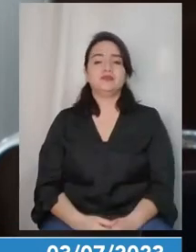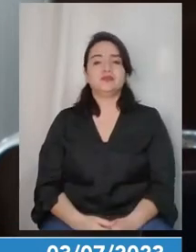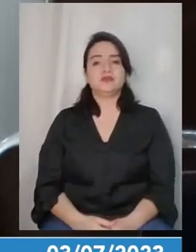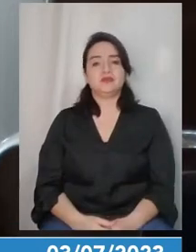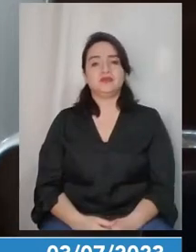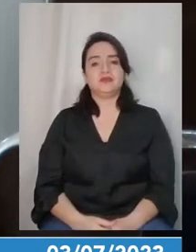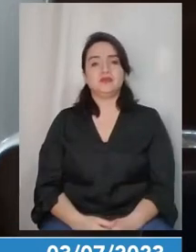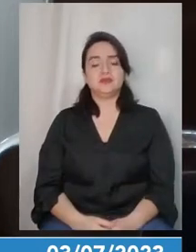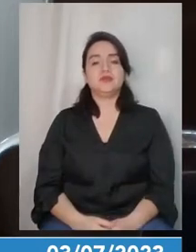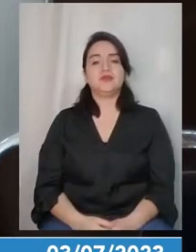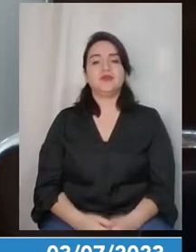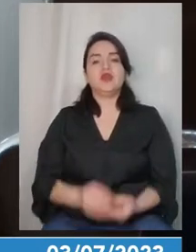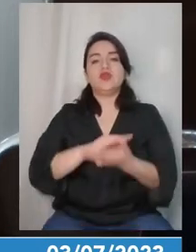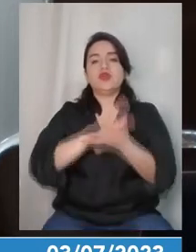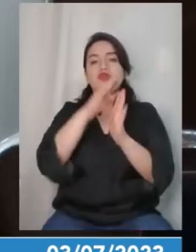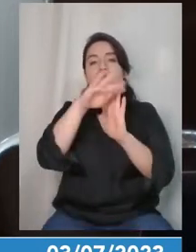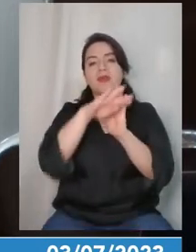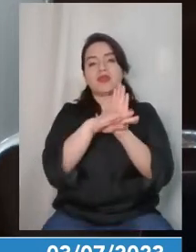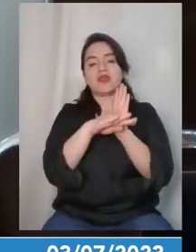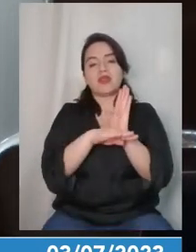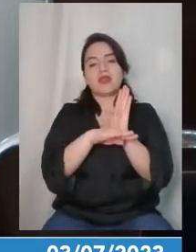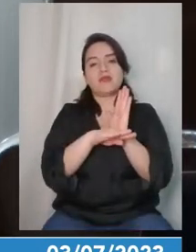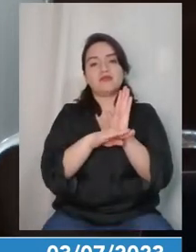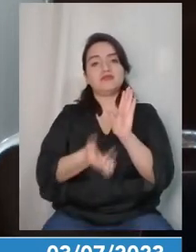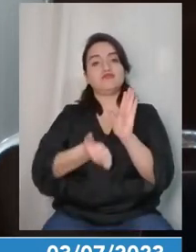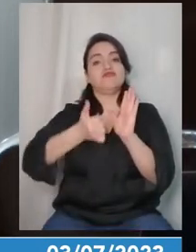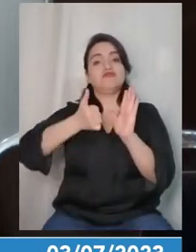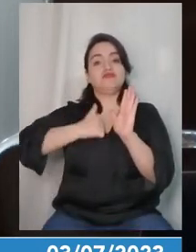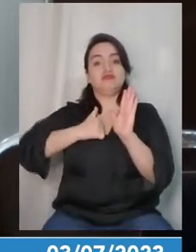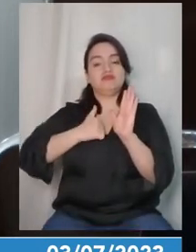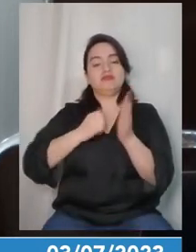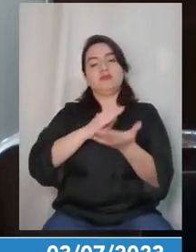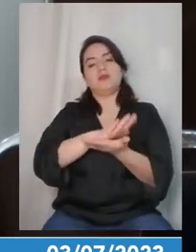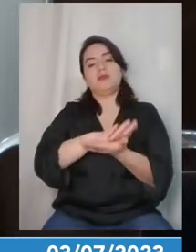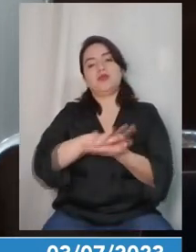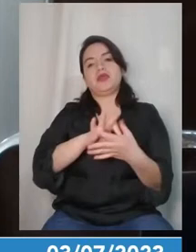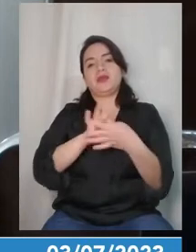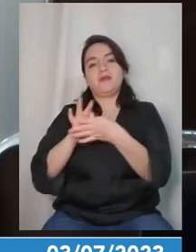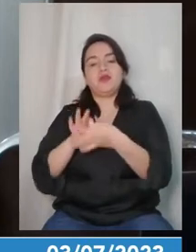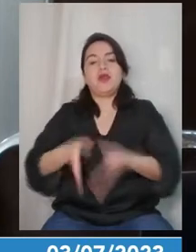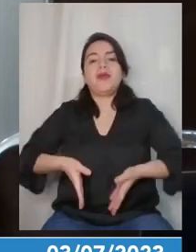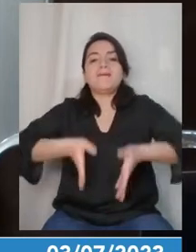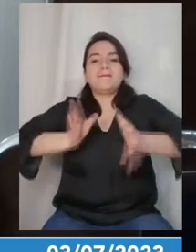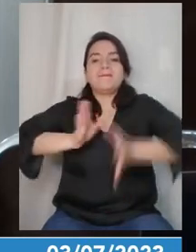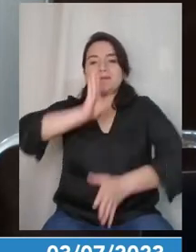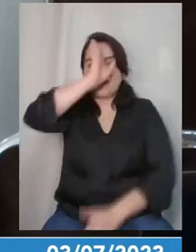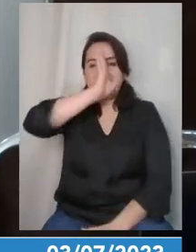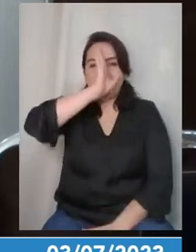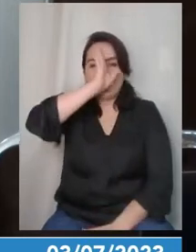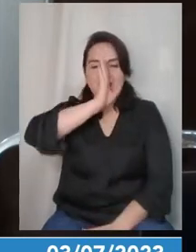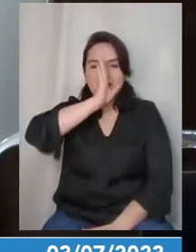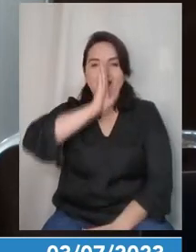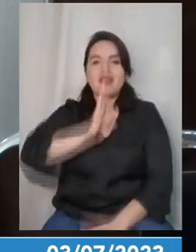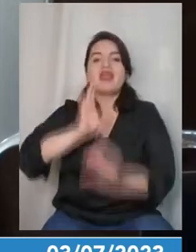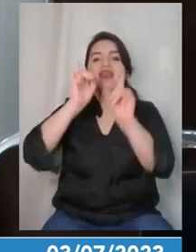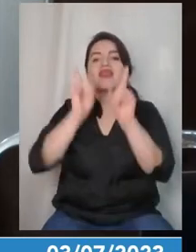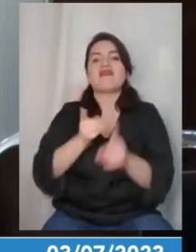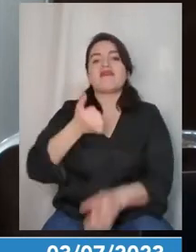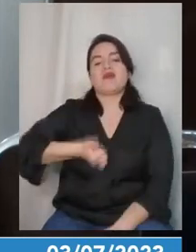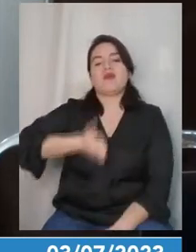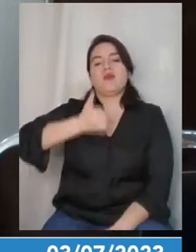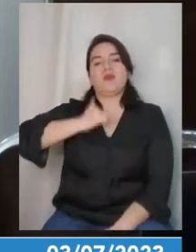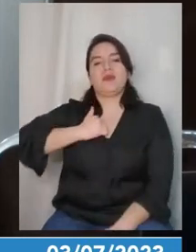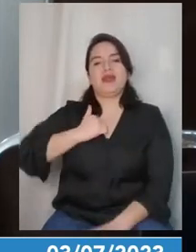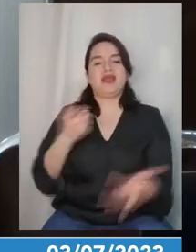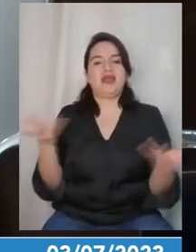ejemplo, a propósito de perros callejeros o perros salvajes, tiene que propender a optar por una